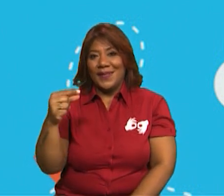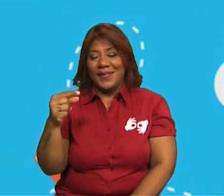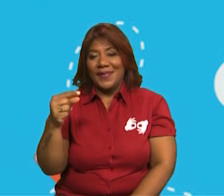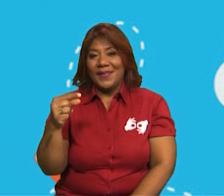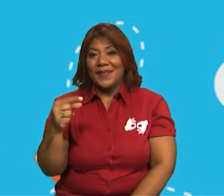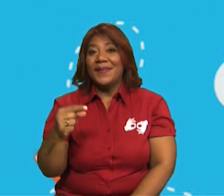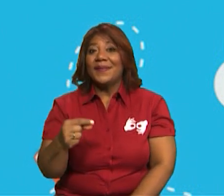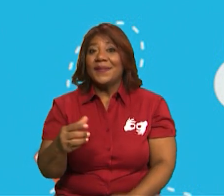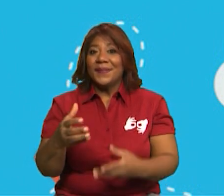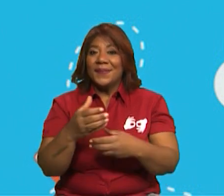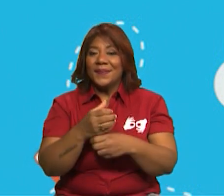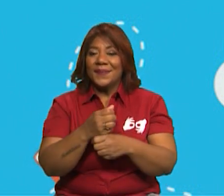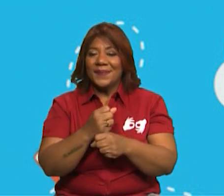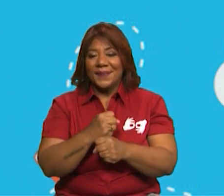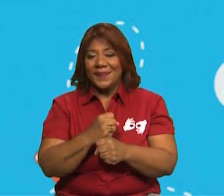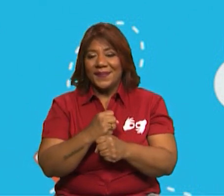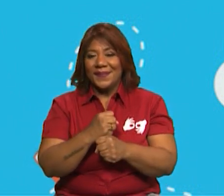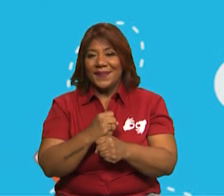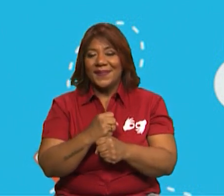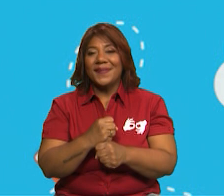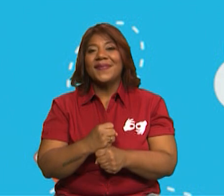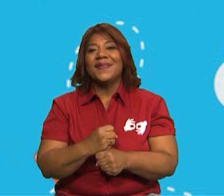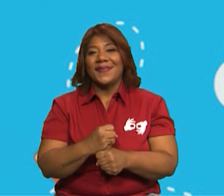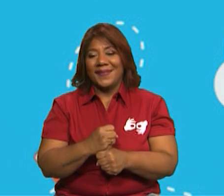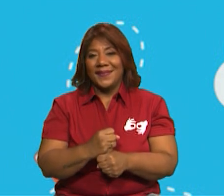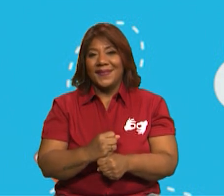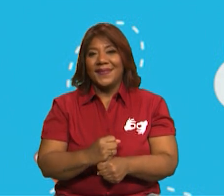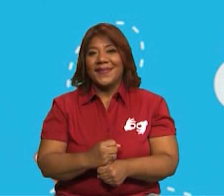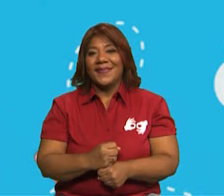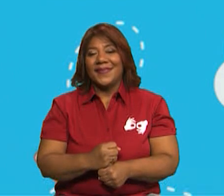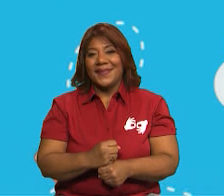Núñez Zamudio, quien elabora para nosotros estos PPT.